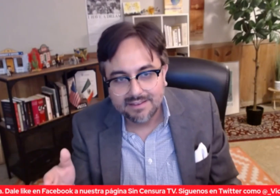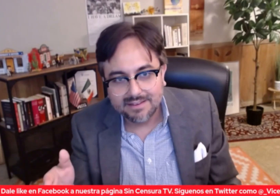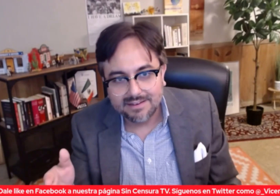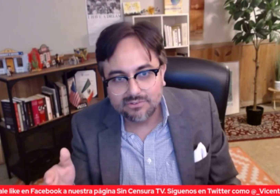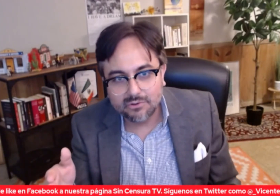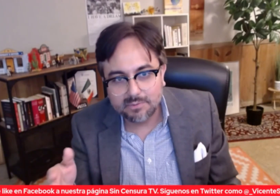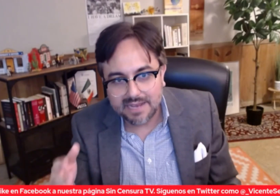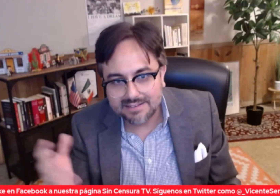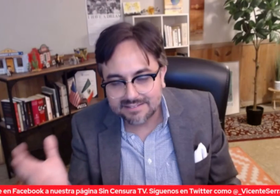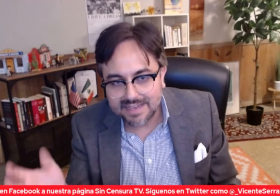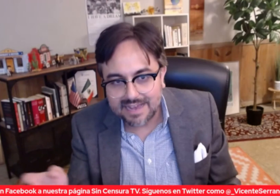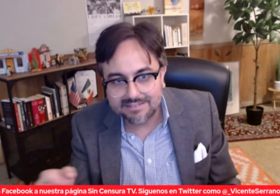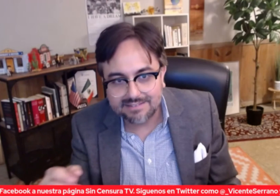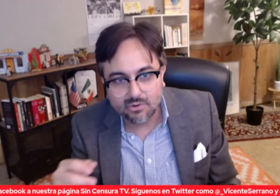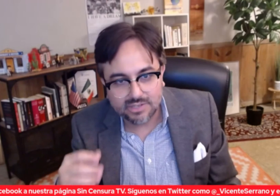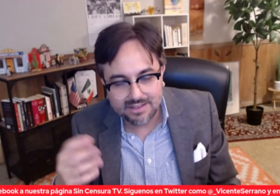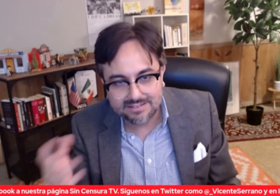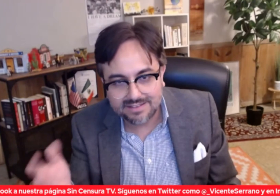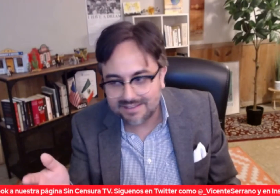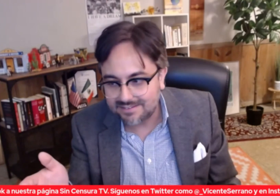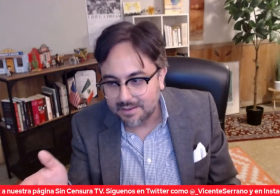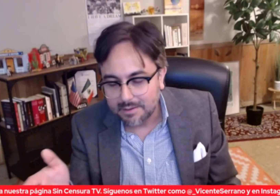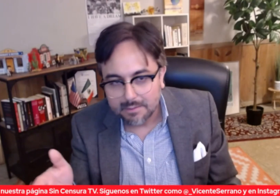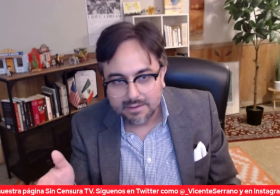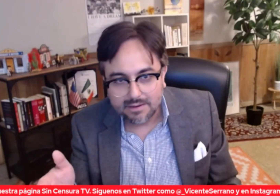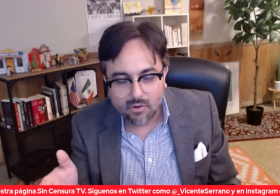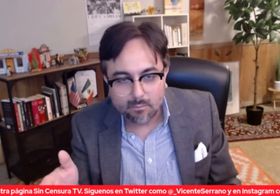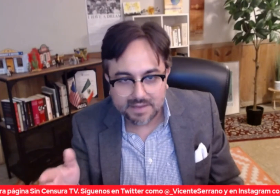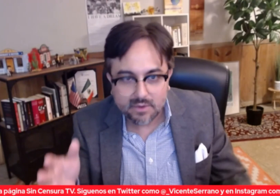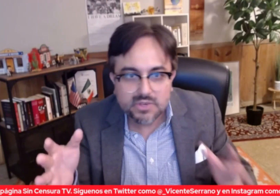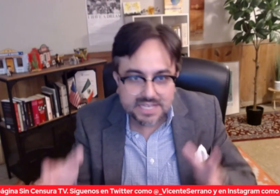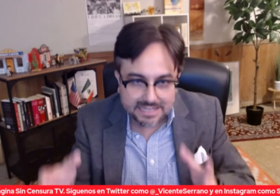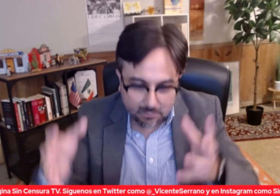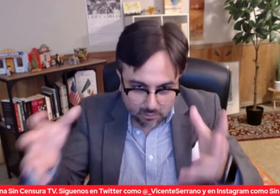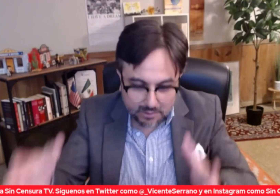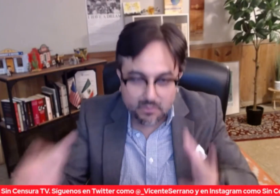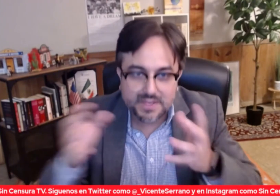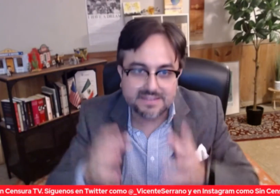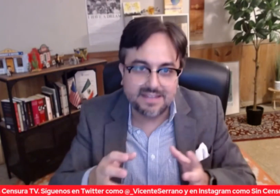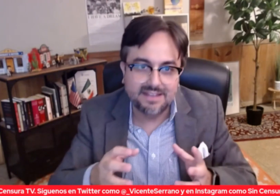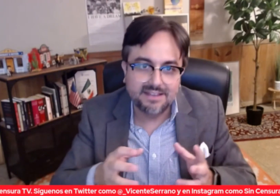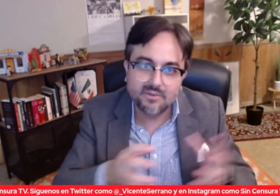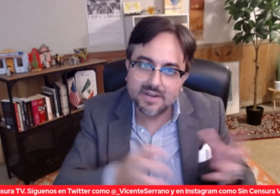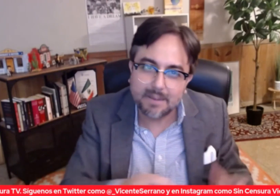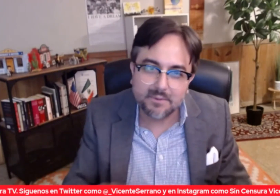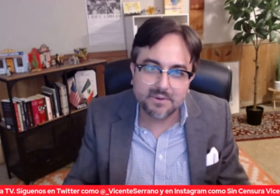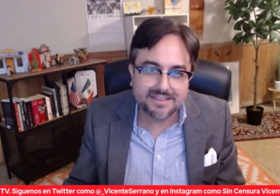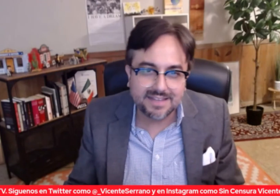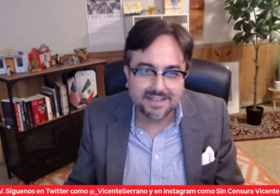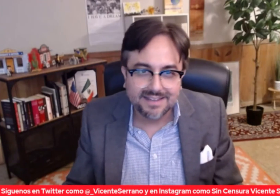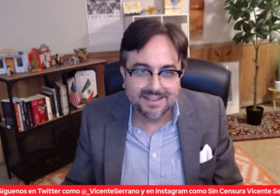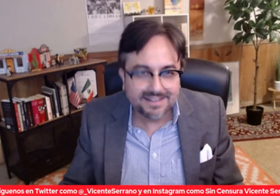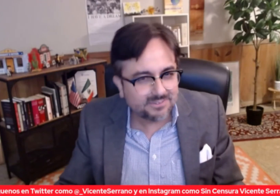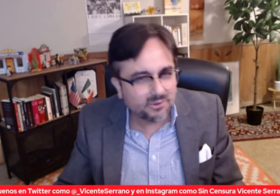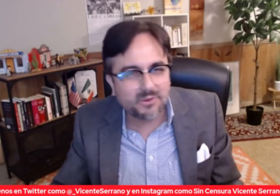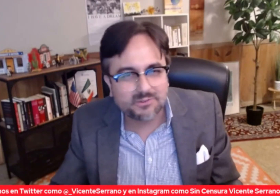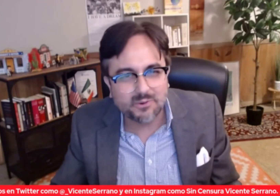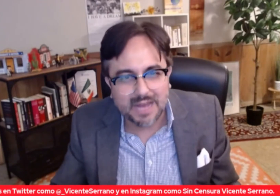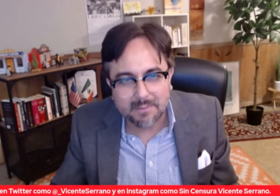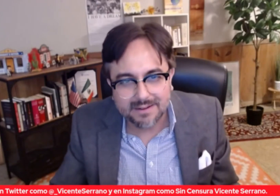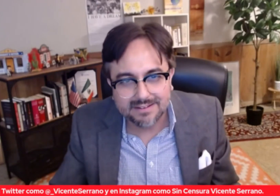más en estos viajes que hace o salidas que hace, lo acompaña un Jetta, bueno, van un Jetta y una camioneta, ¿es